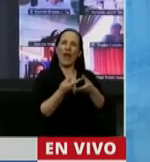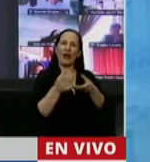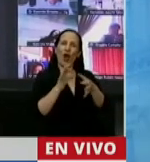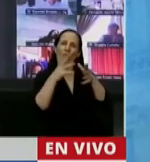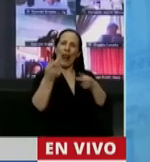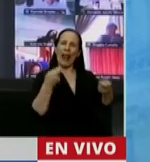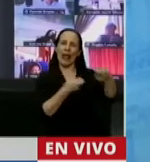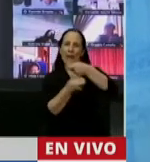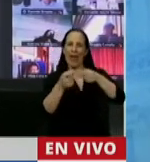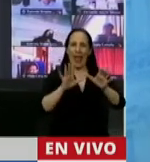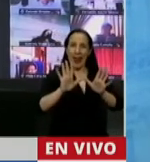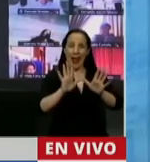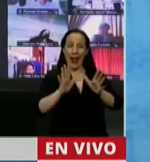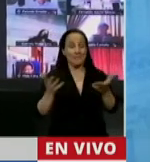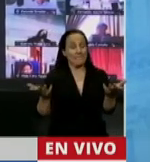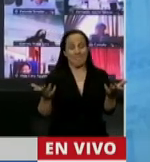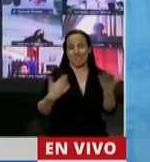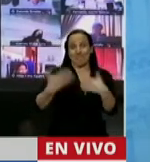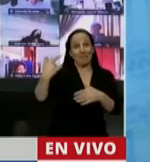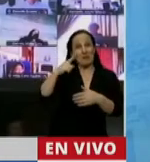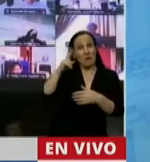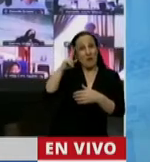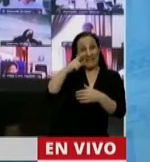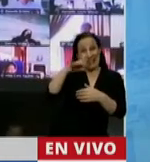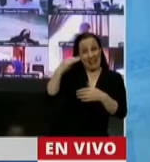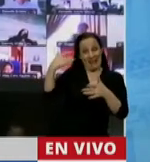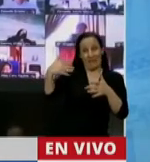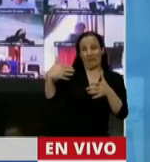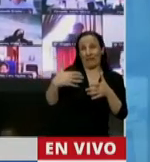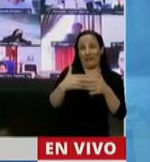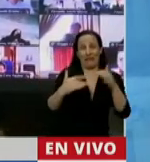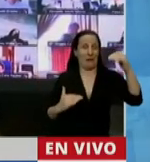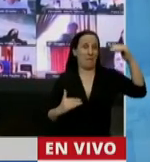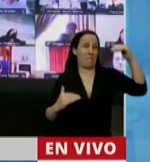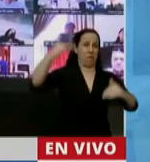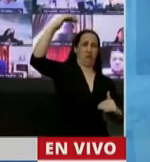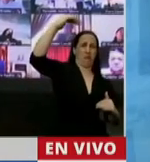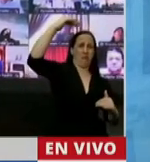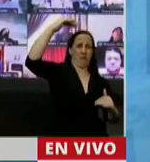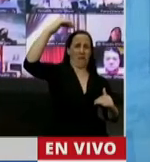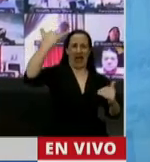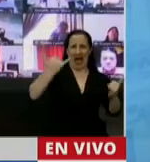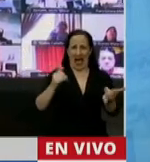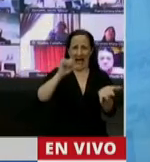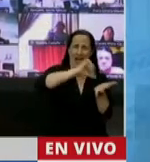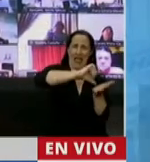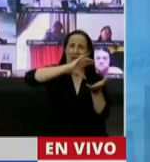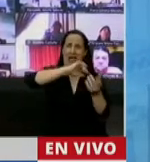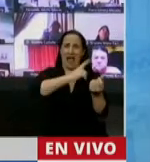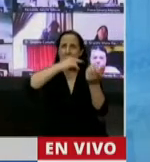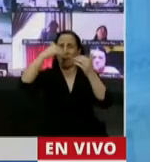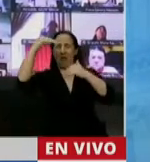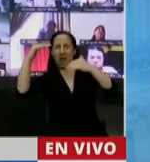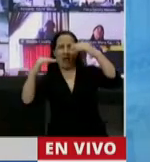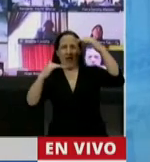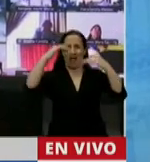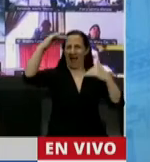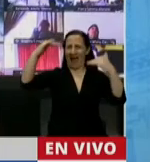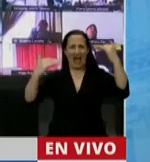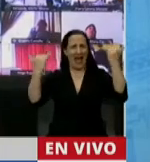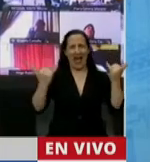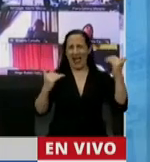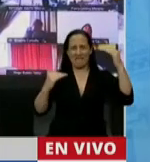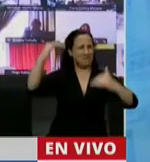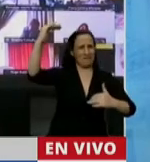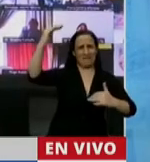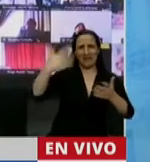sector inmobiliario o para la ganadería, digamos. Ahora no. Si vos tenías, como bien dijiste vos, un campo cultivado de soja, vas a